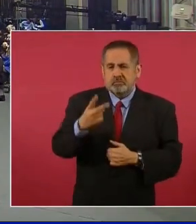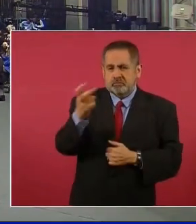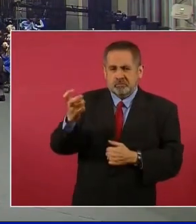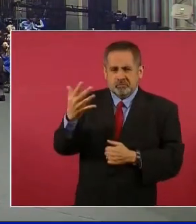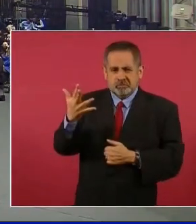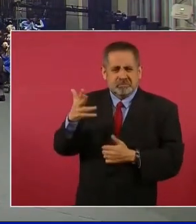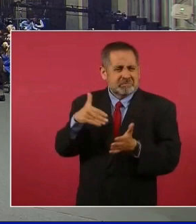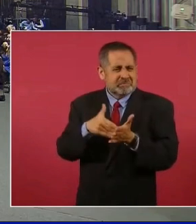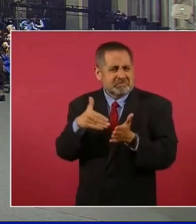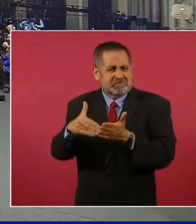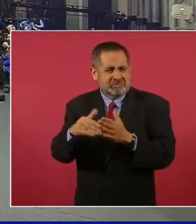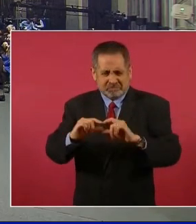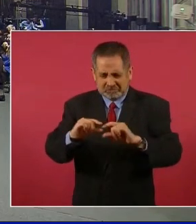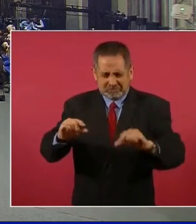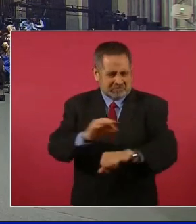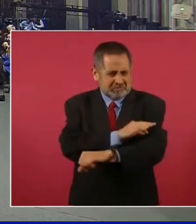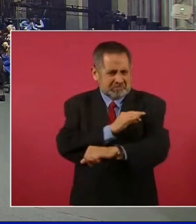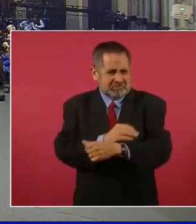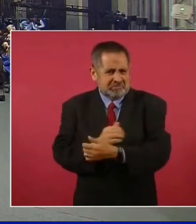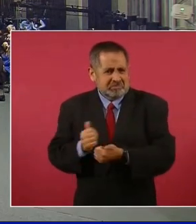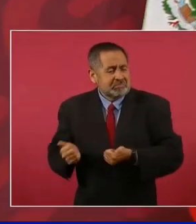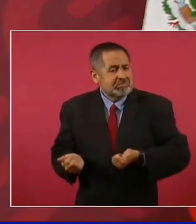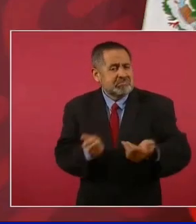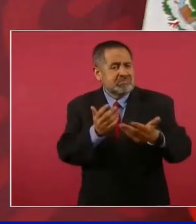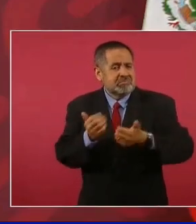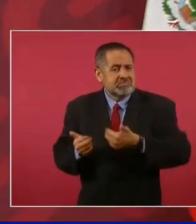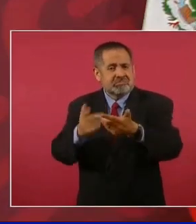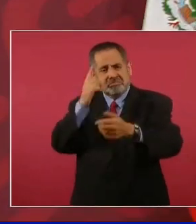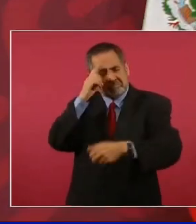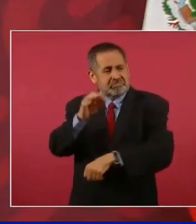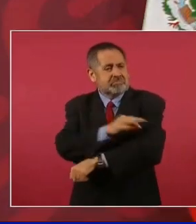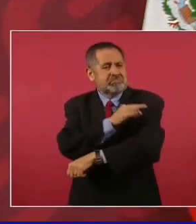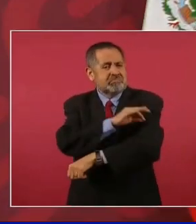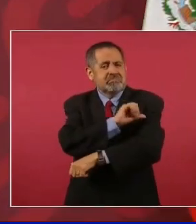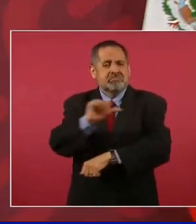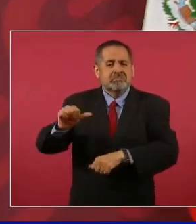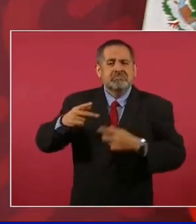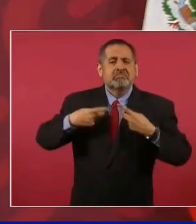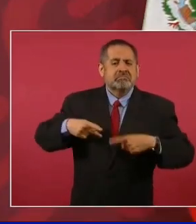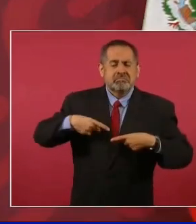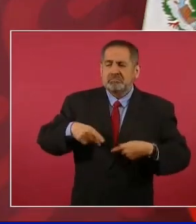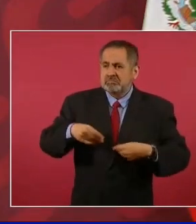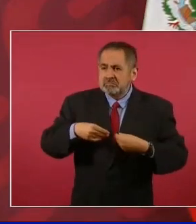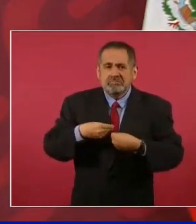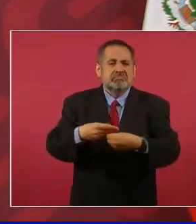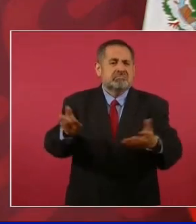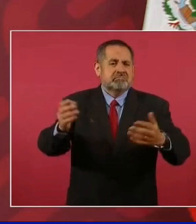250 millones de dosis por todo el país para vacunar a nuestro pueblo.